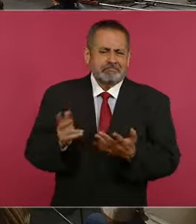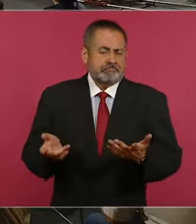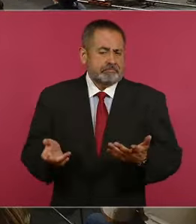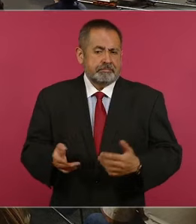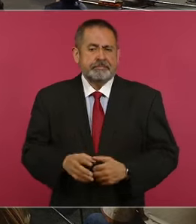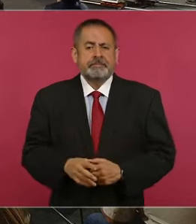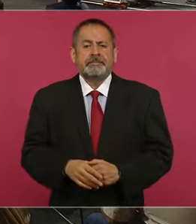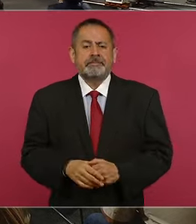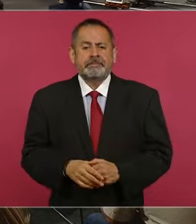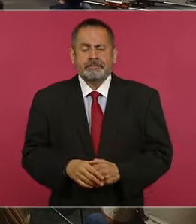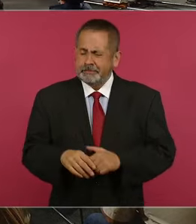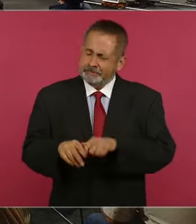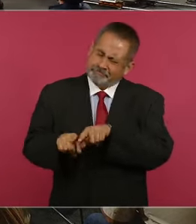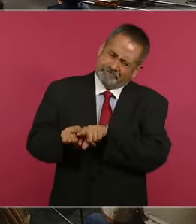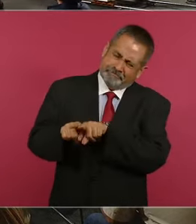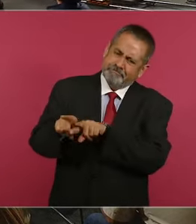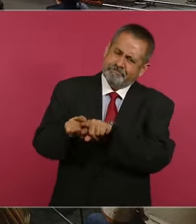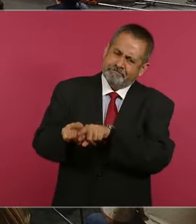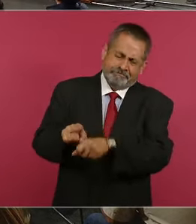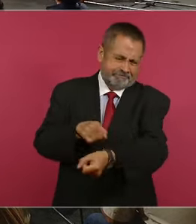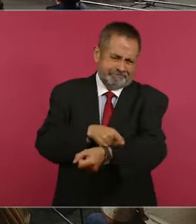Es hermandad.